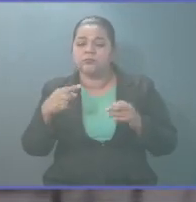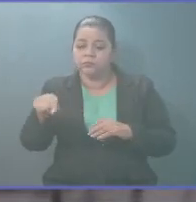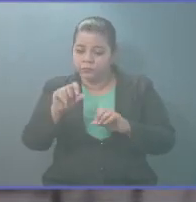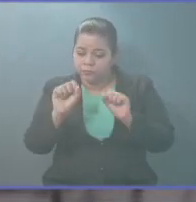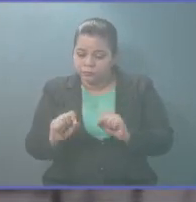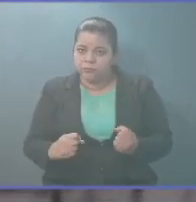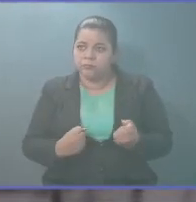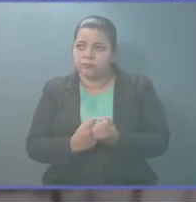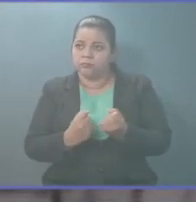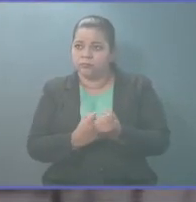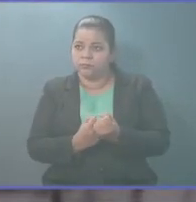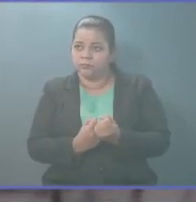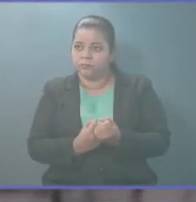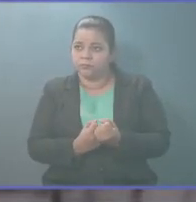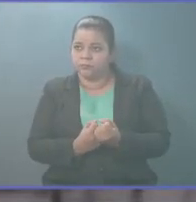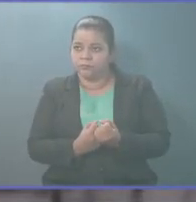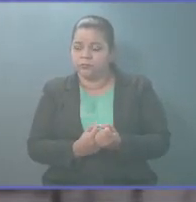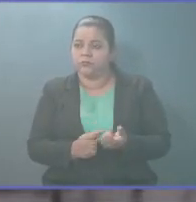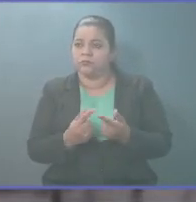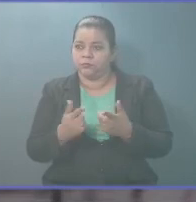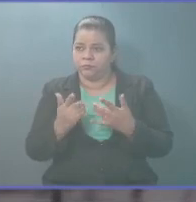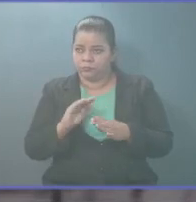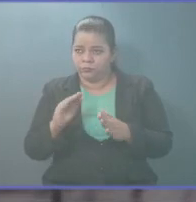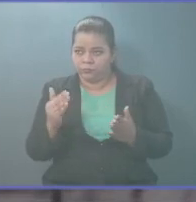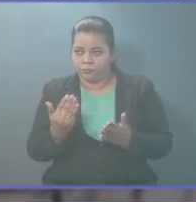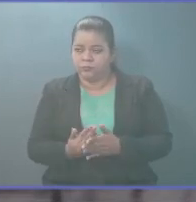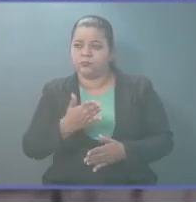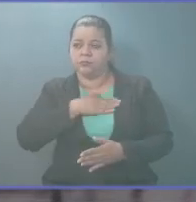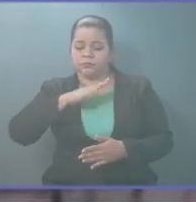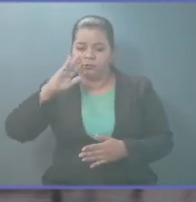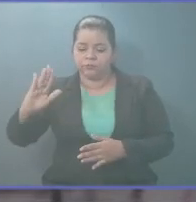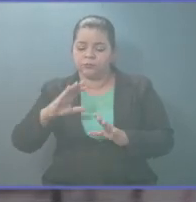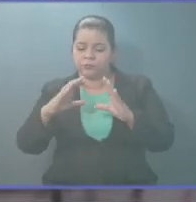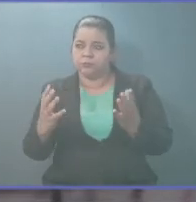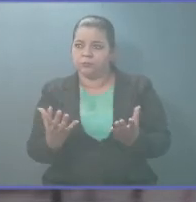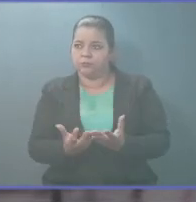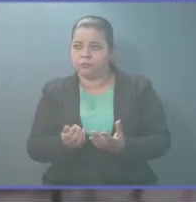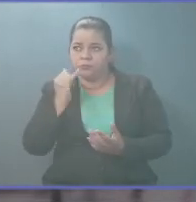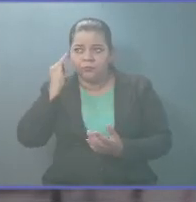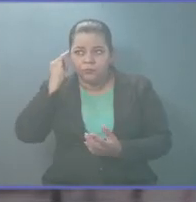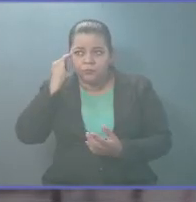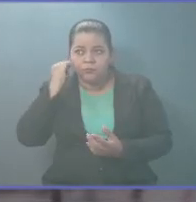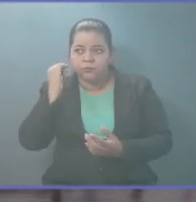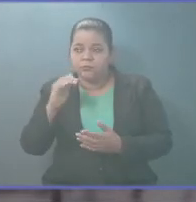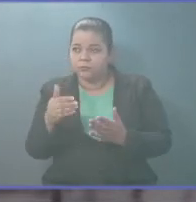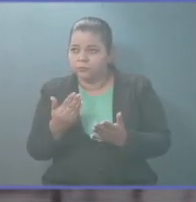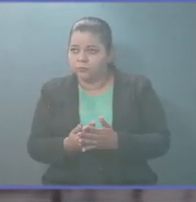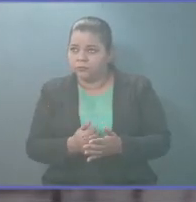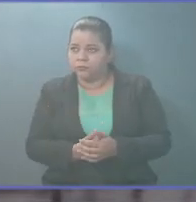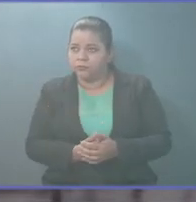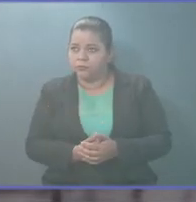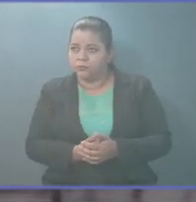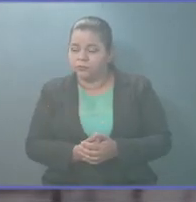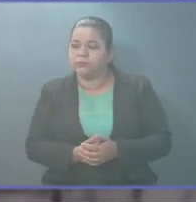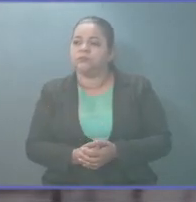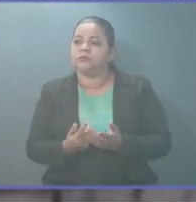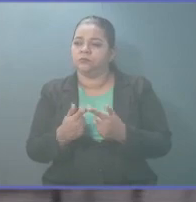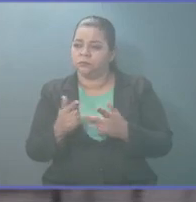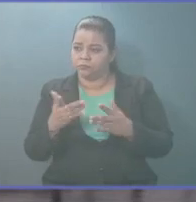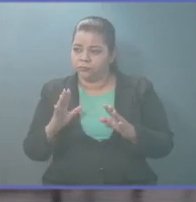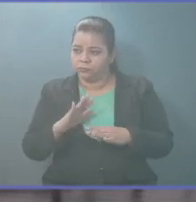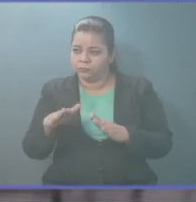cooperar o buscar cooperación internacional. Yo les quisiera proponer, colegas, que, diputada Eileen,